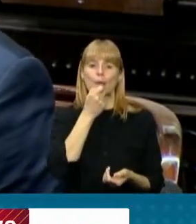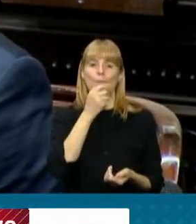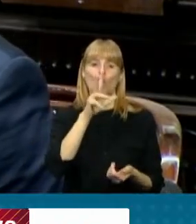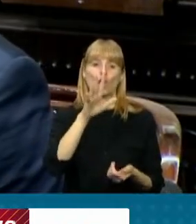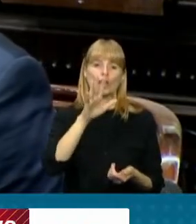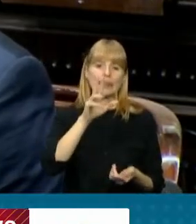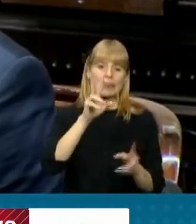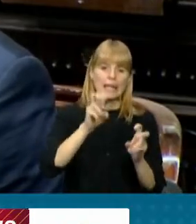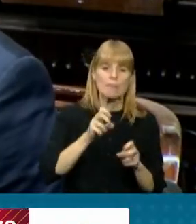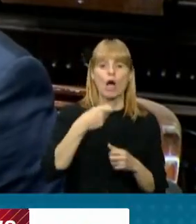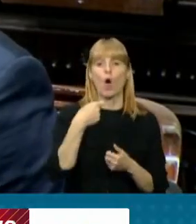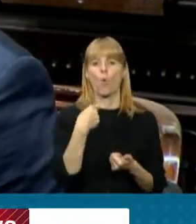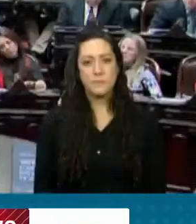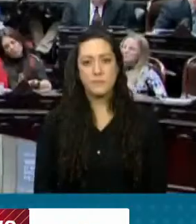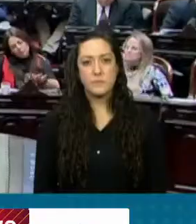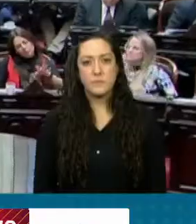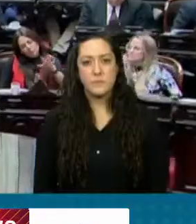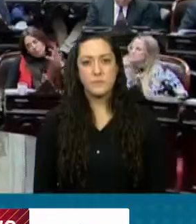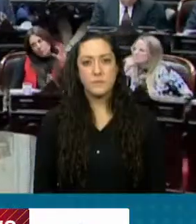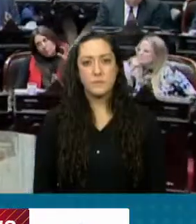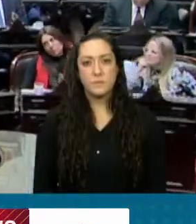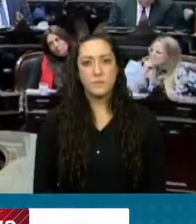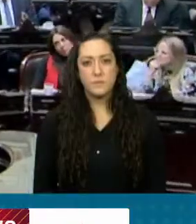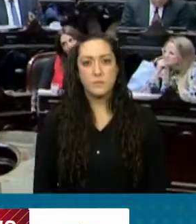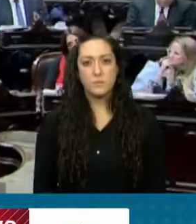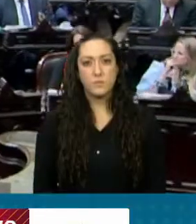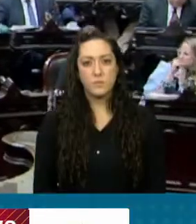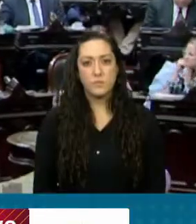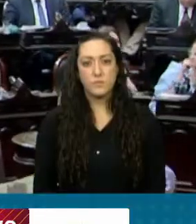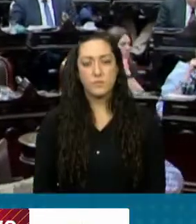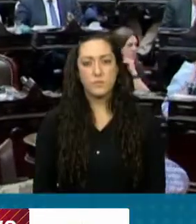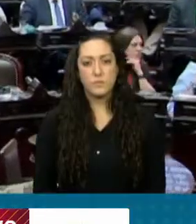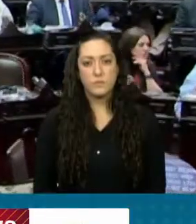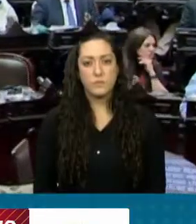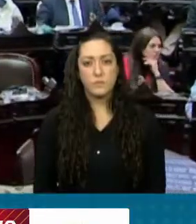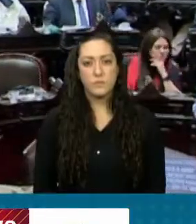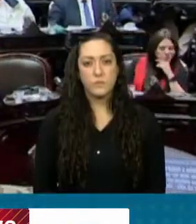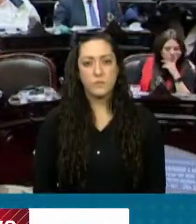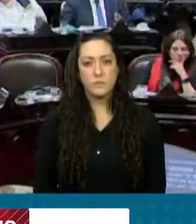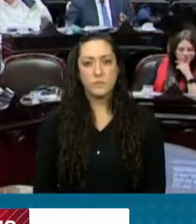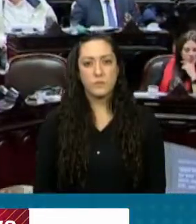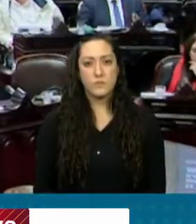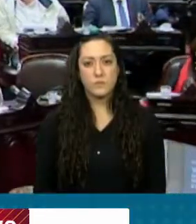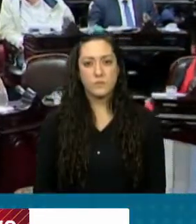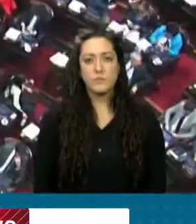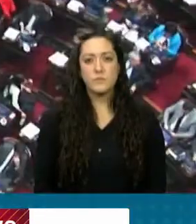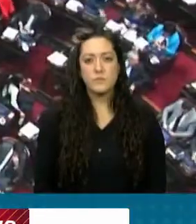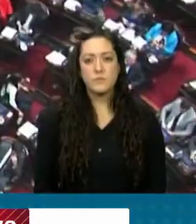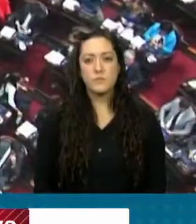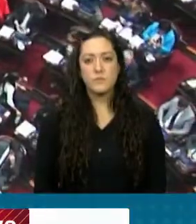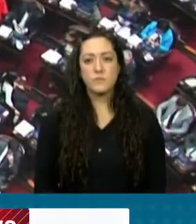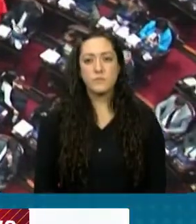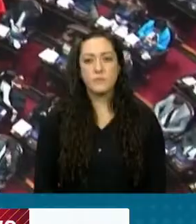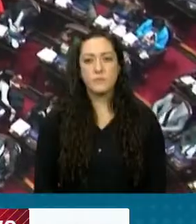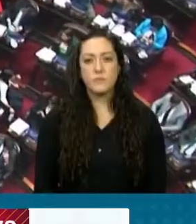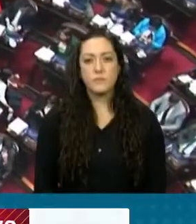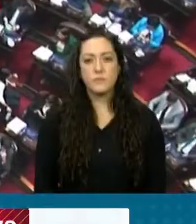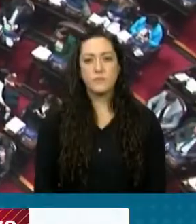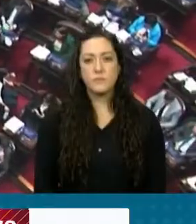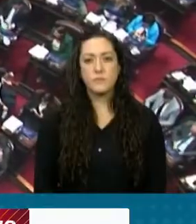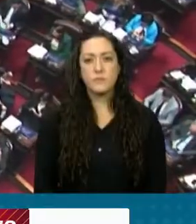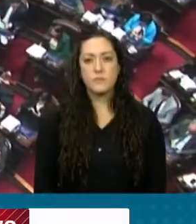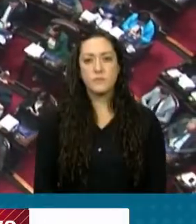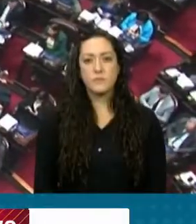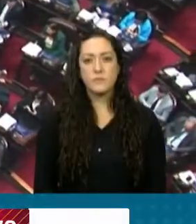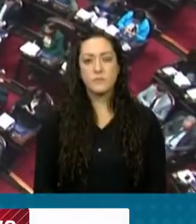da en diputados y que ahora el próximo paso para concretar, porque claro, recién hablábamos de números, decíamos que aproximadamente